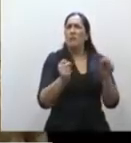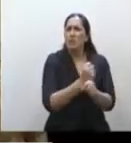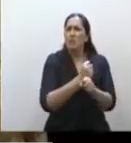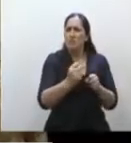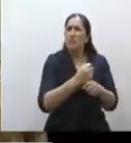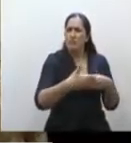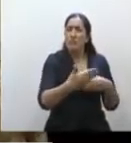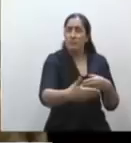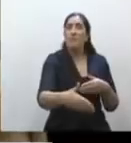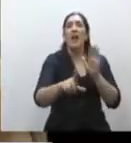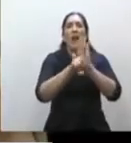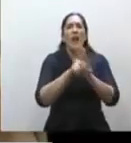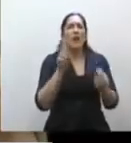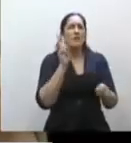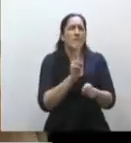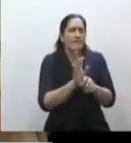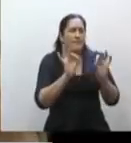La ley integral de protección